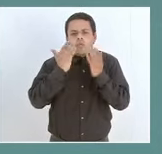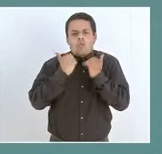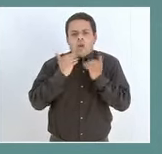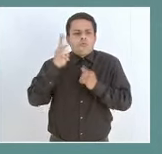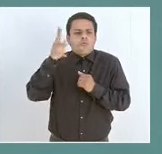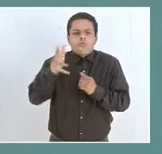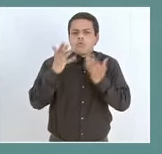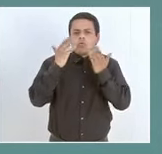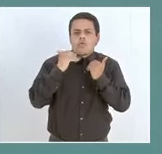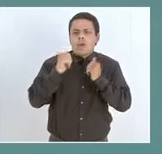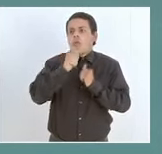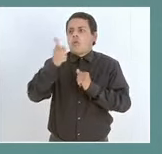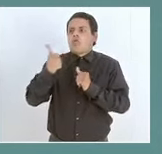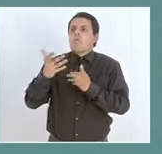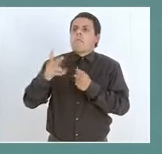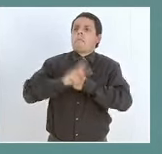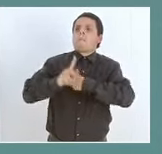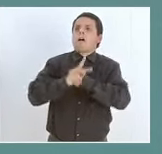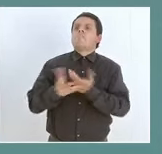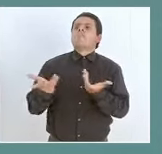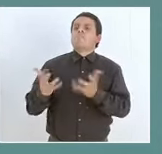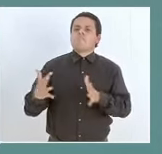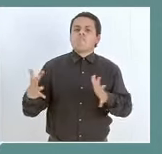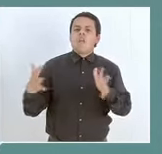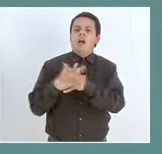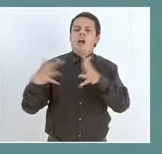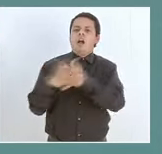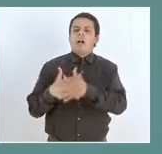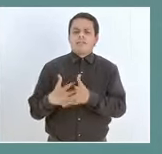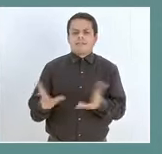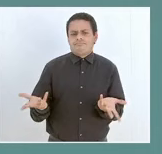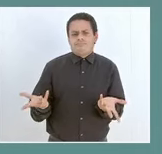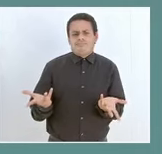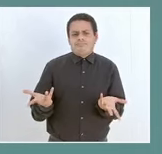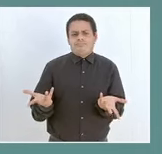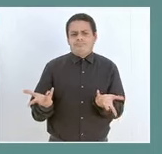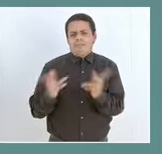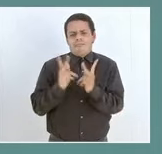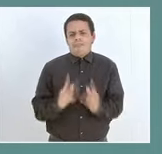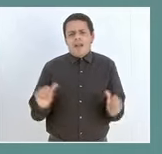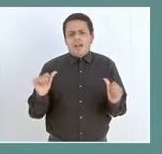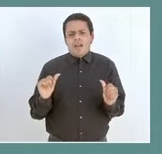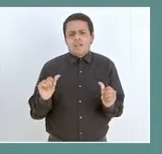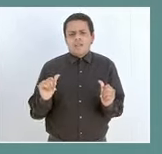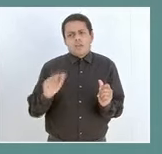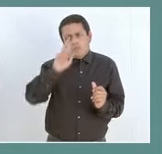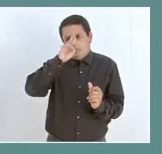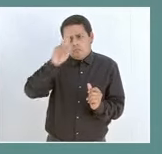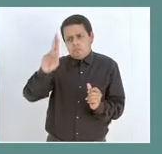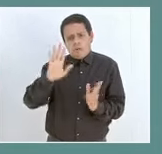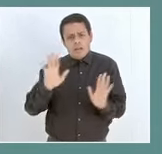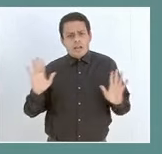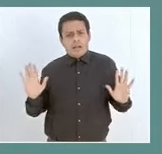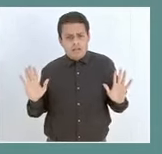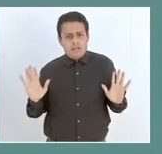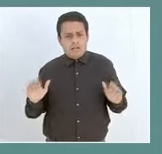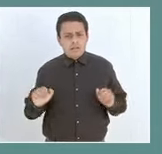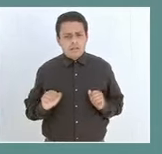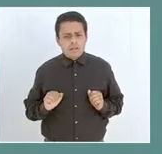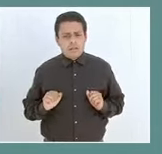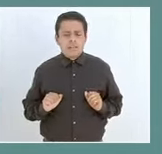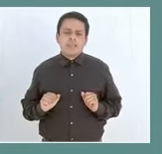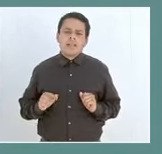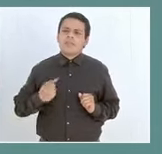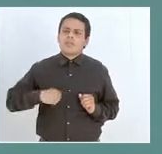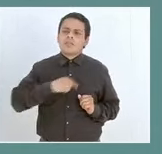ninguna confrontación con ningún país de extranjero. Vamos a